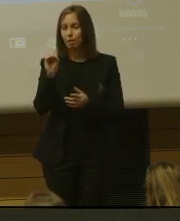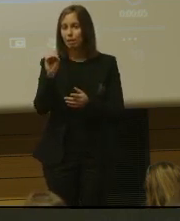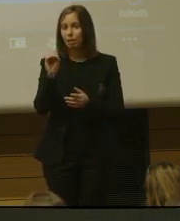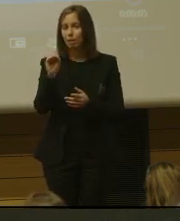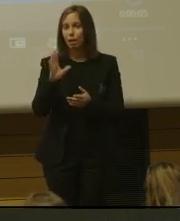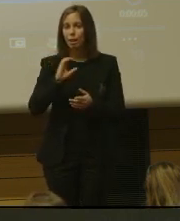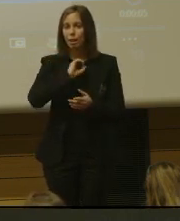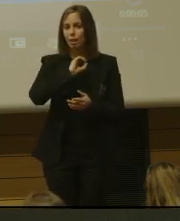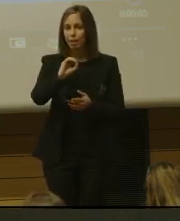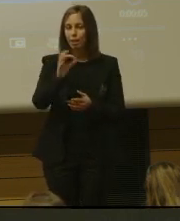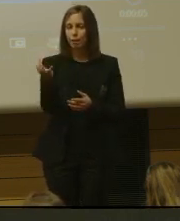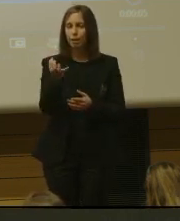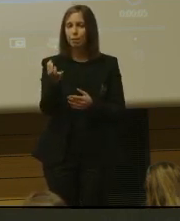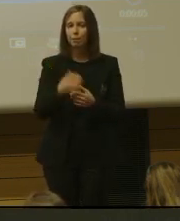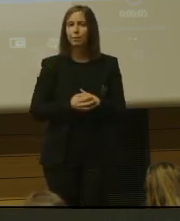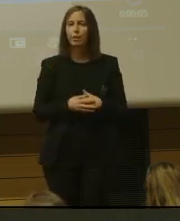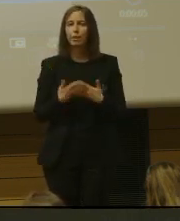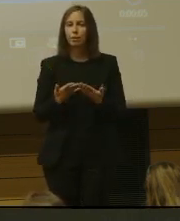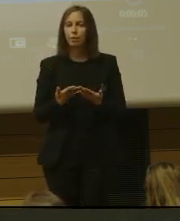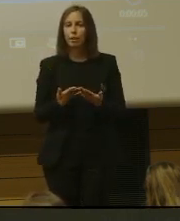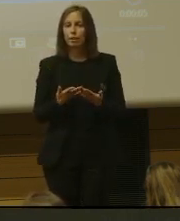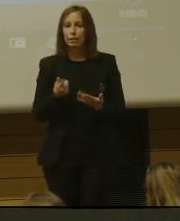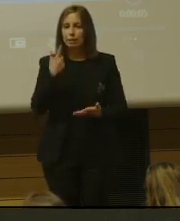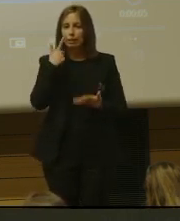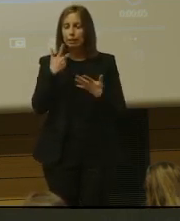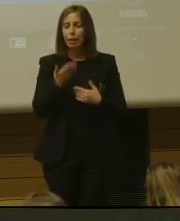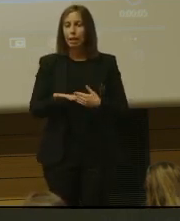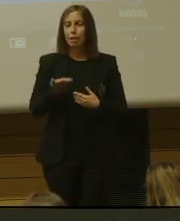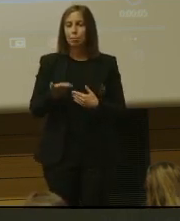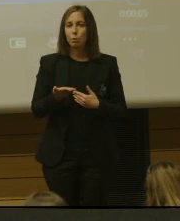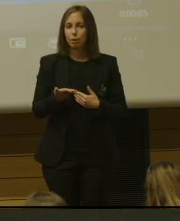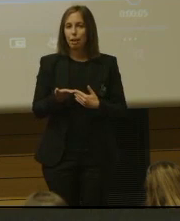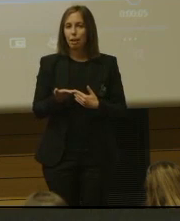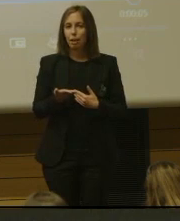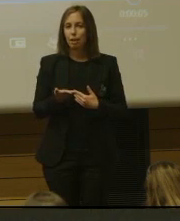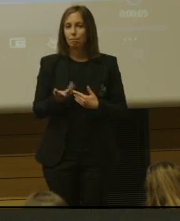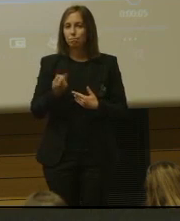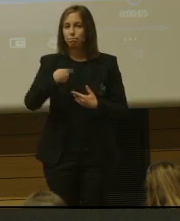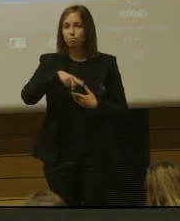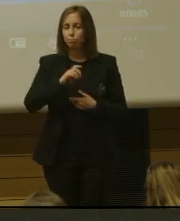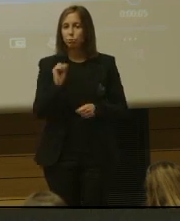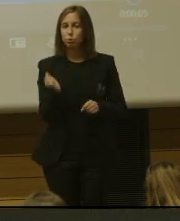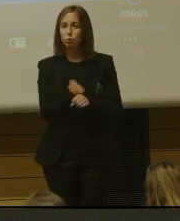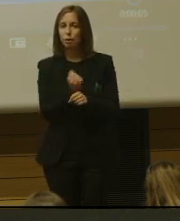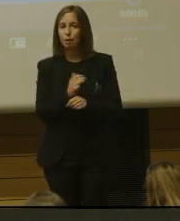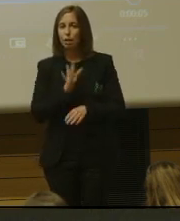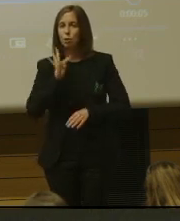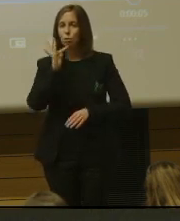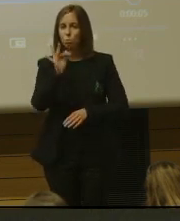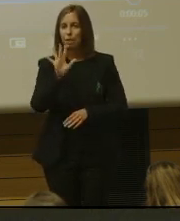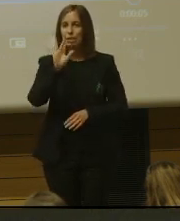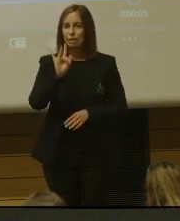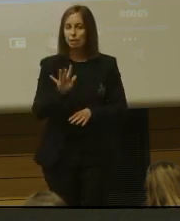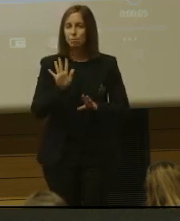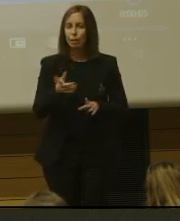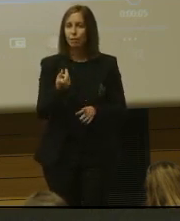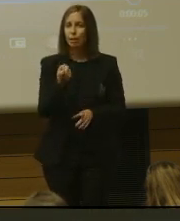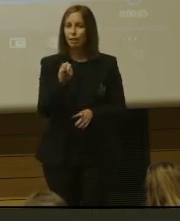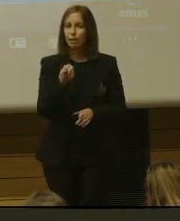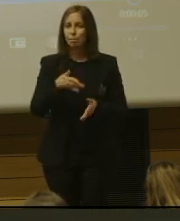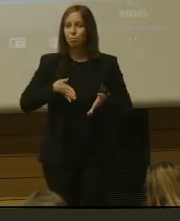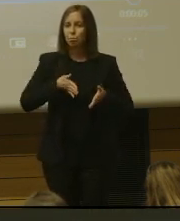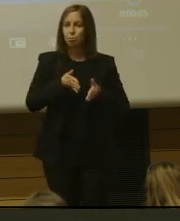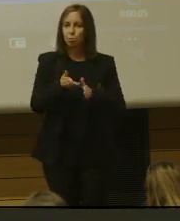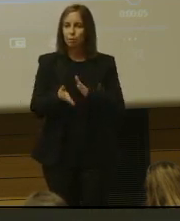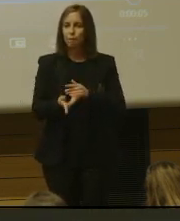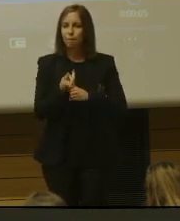a 0, ¿no? Entonces, bueno, resaltar un poco la importancia de que aunque trabajemos y sumemos, nos queda mucho camino por